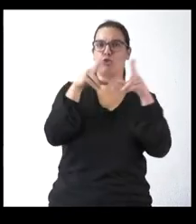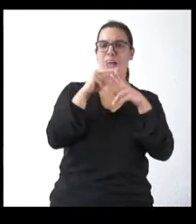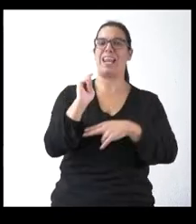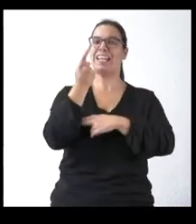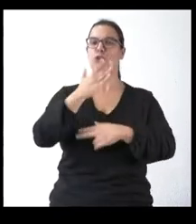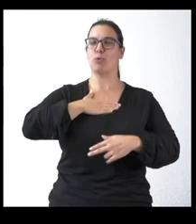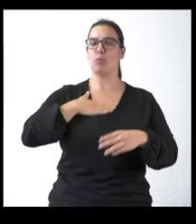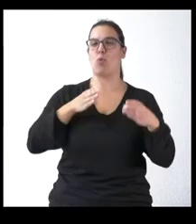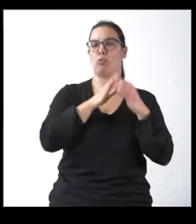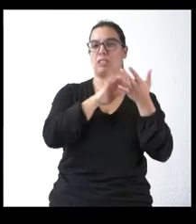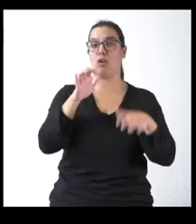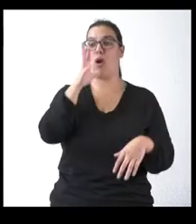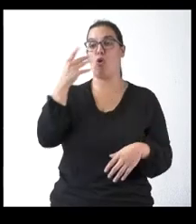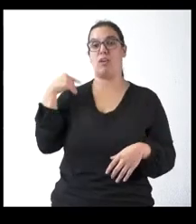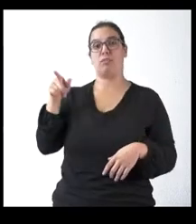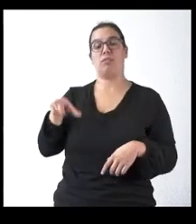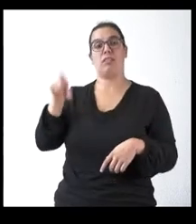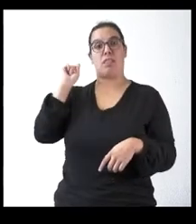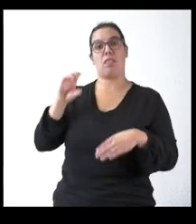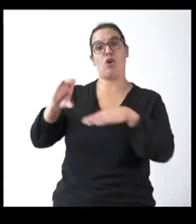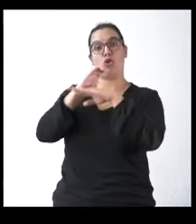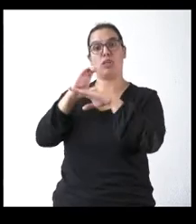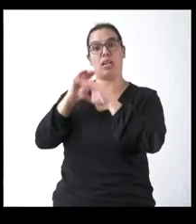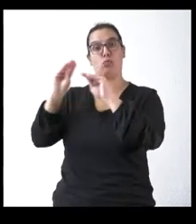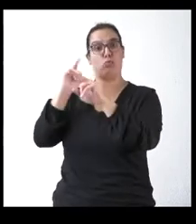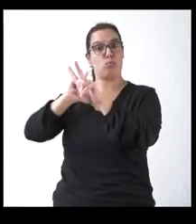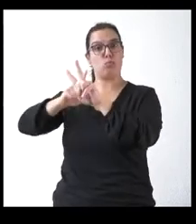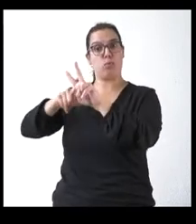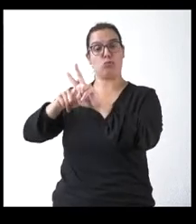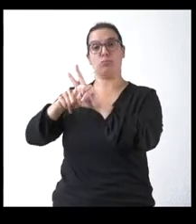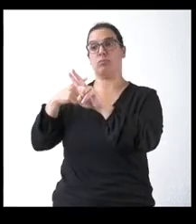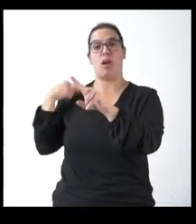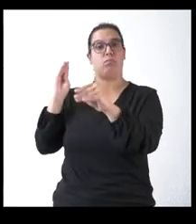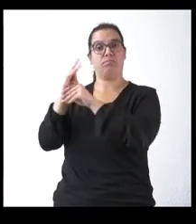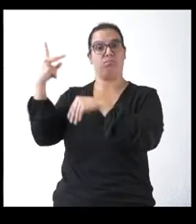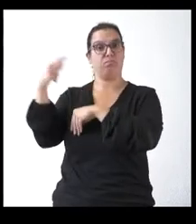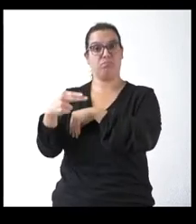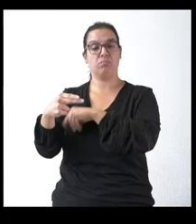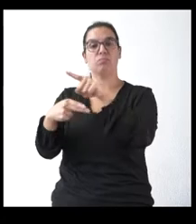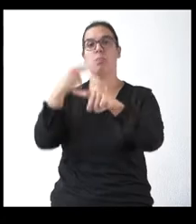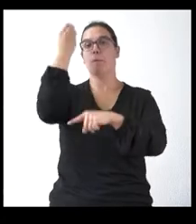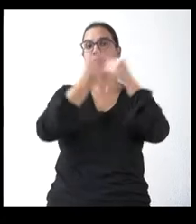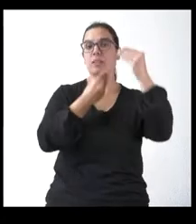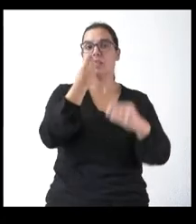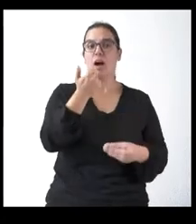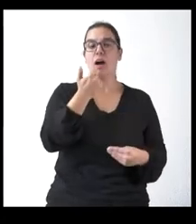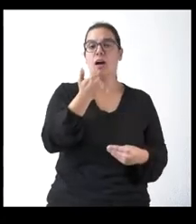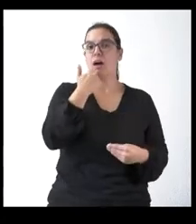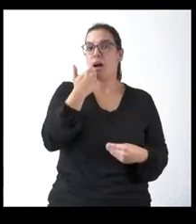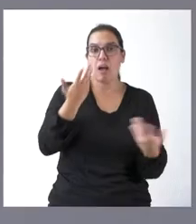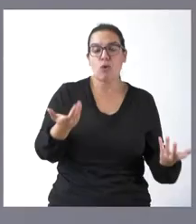después de esta decisión que ha tomado la consejería de vox pienso en hacer algo o bueno pues ahí van a aceptar lo que se ha